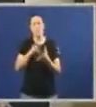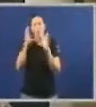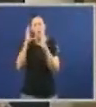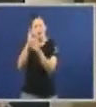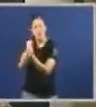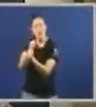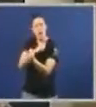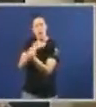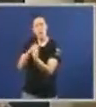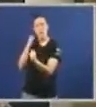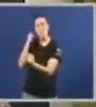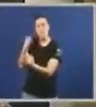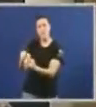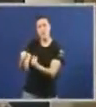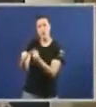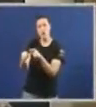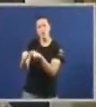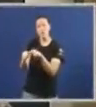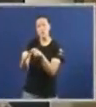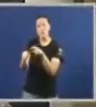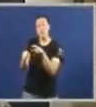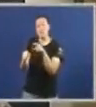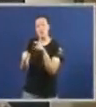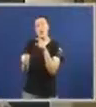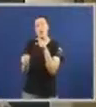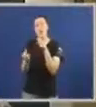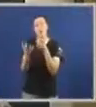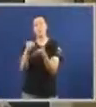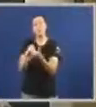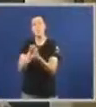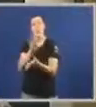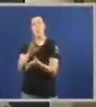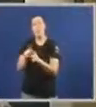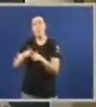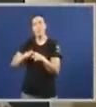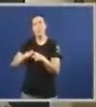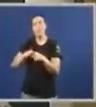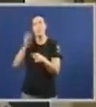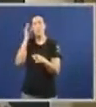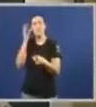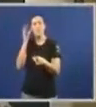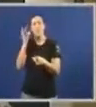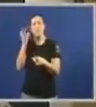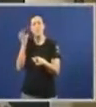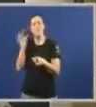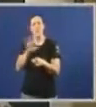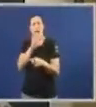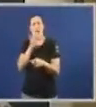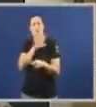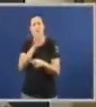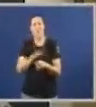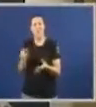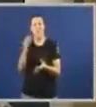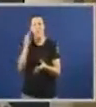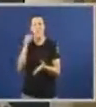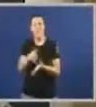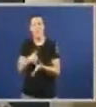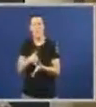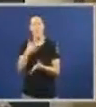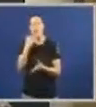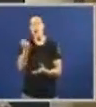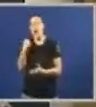se fai dos asesinatos que moitas veces deixan entrever características que fan as mulleres máis vulnerables ou propensas Cando se